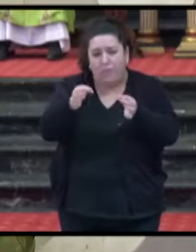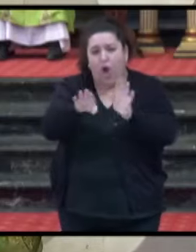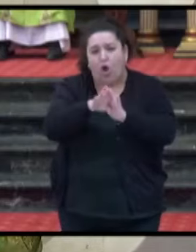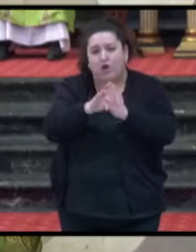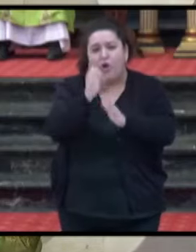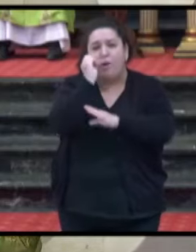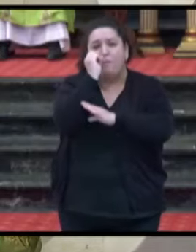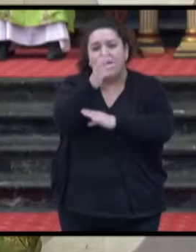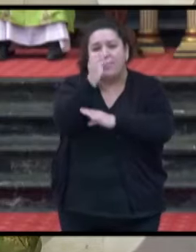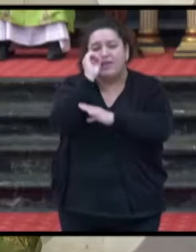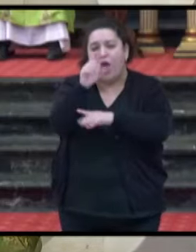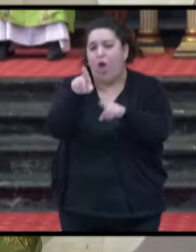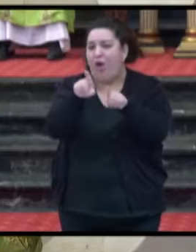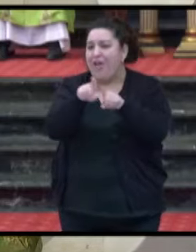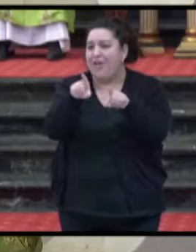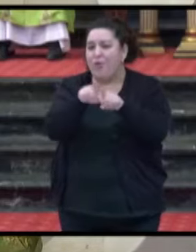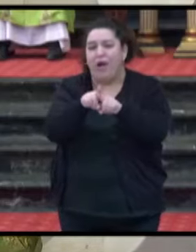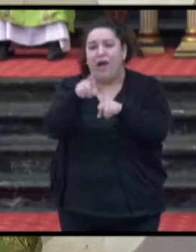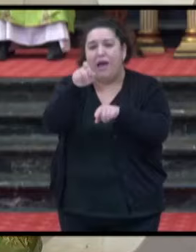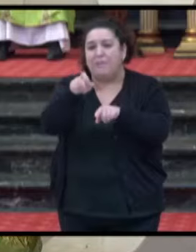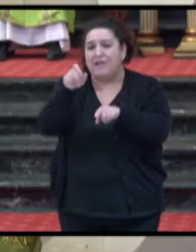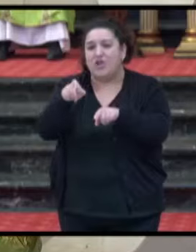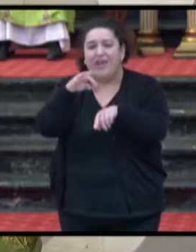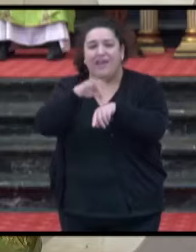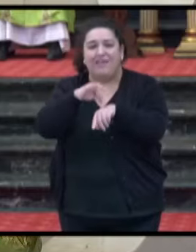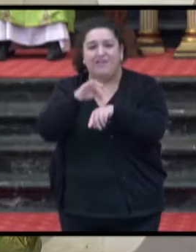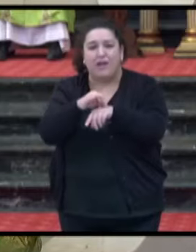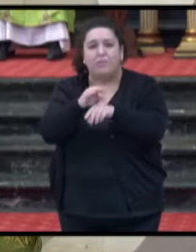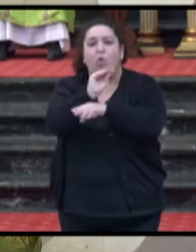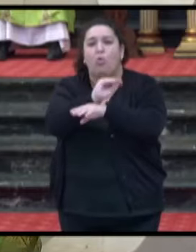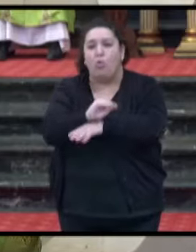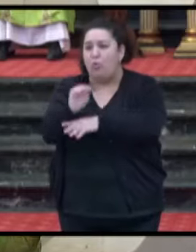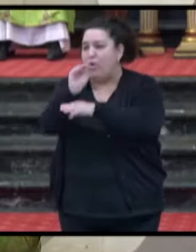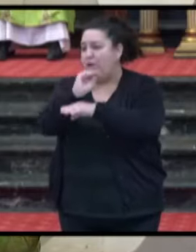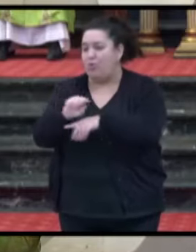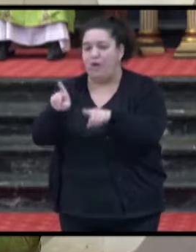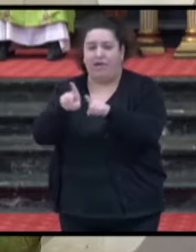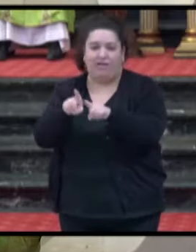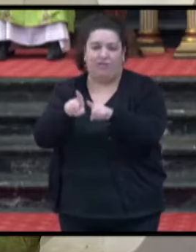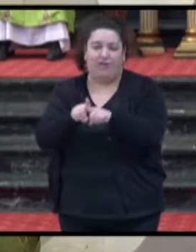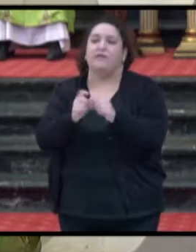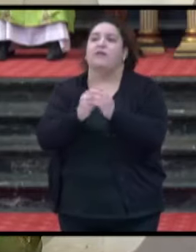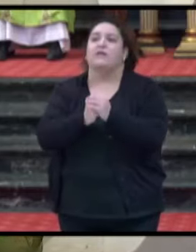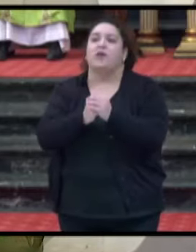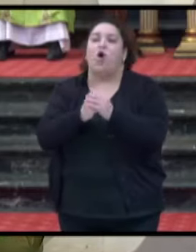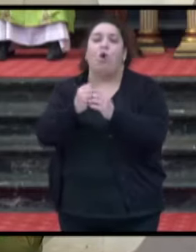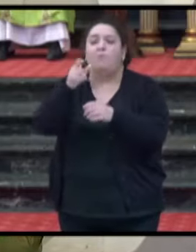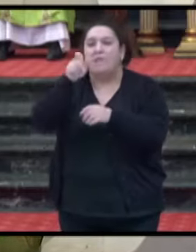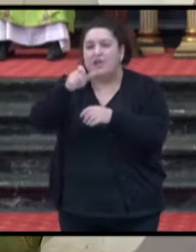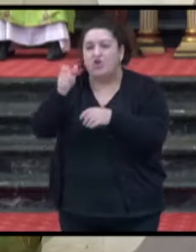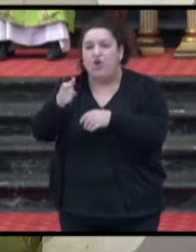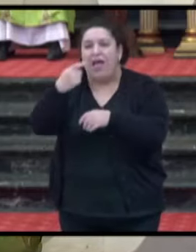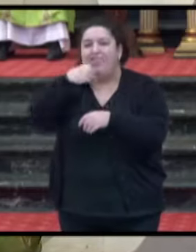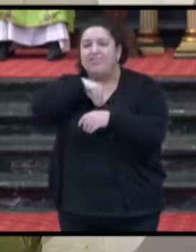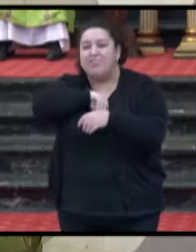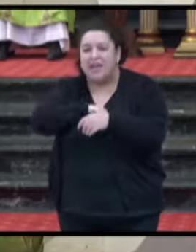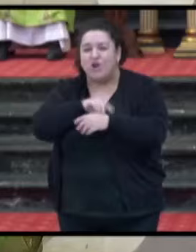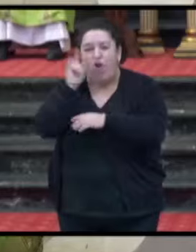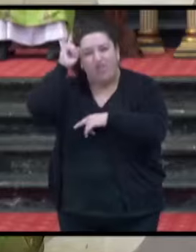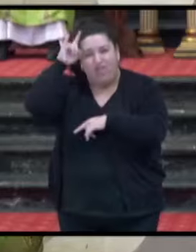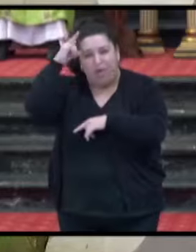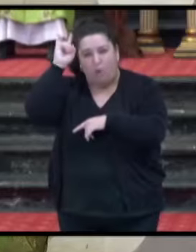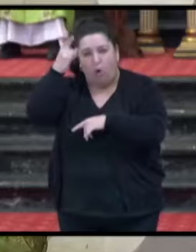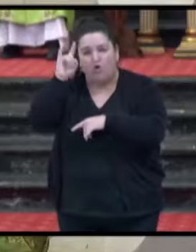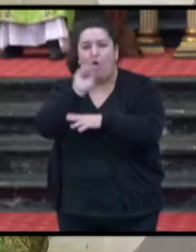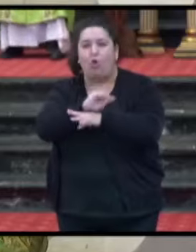a sanar a los enfermos a los aquejados por alguna acción del demonio Jesús tiene